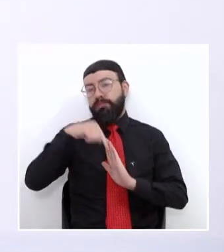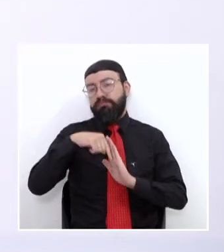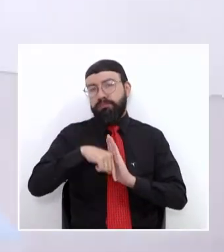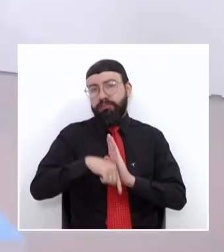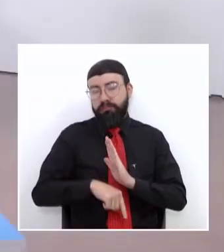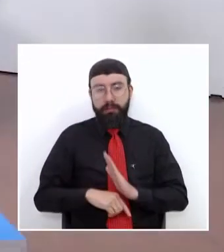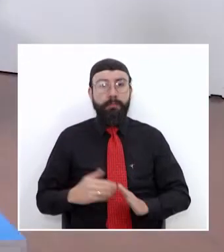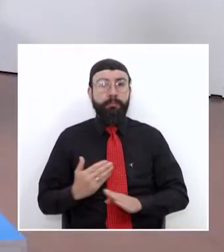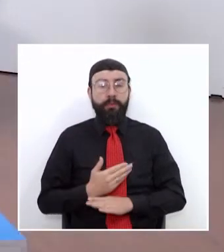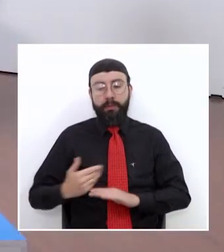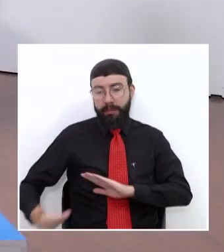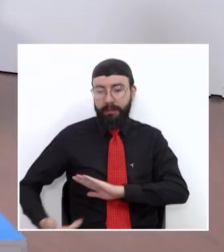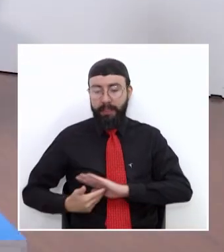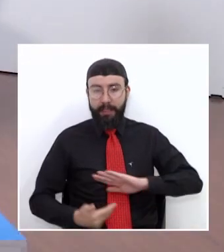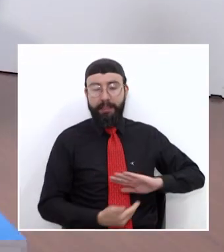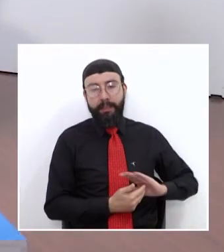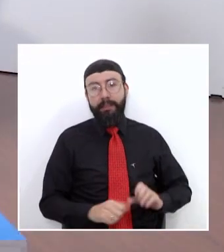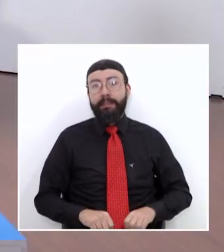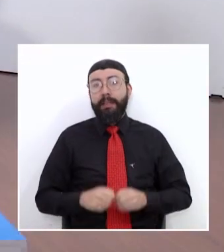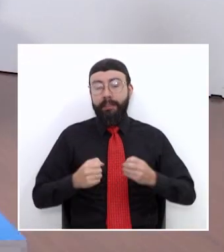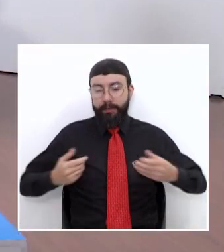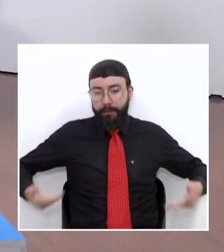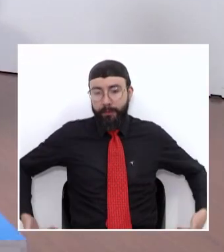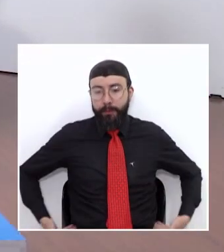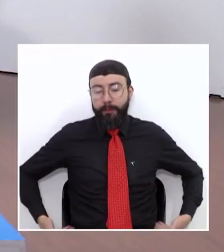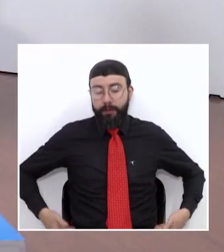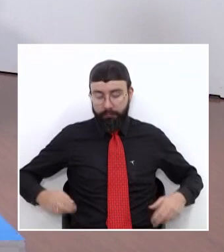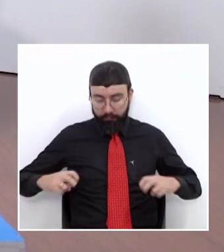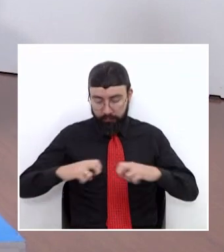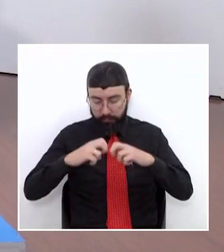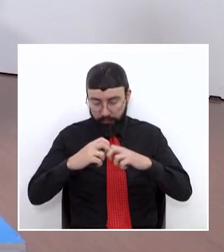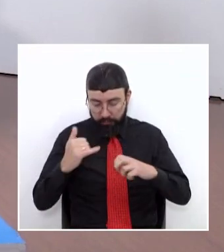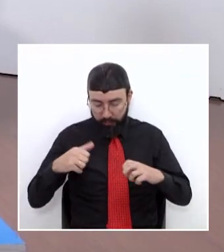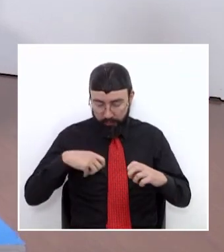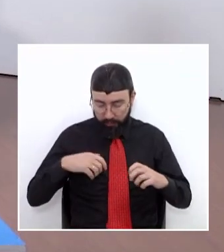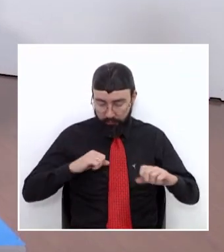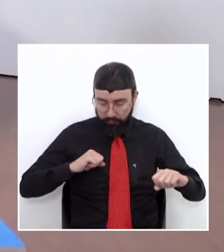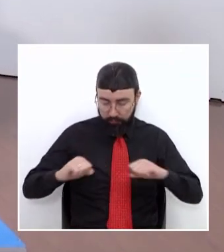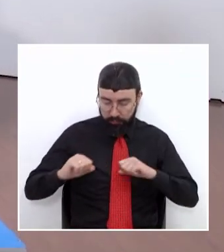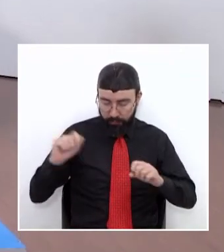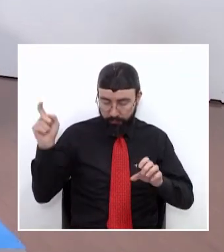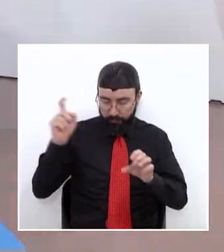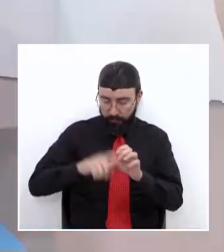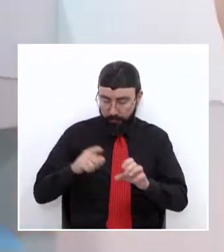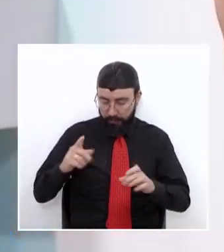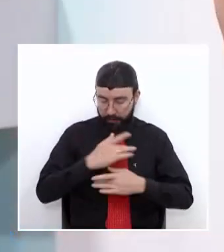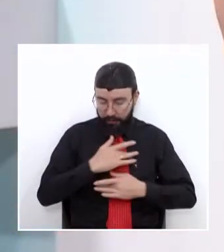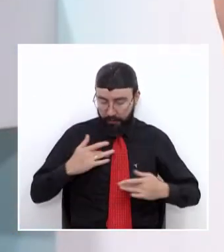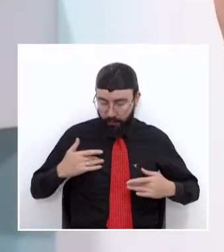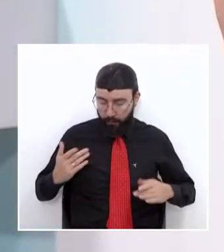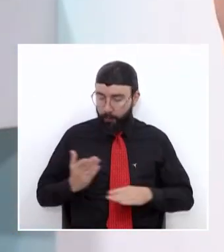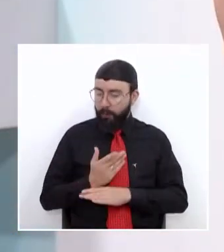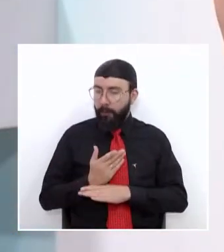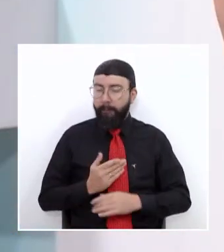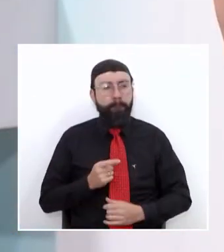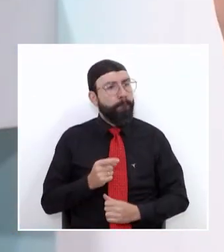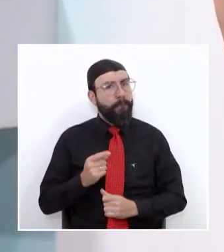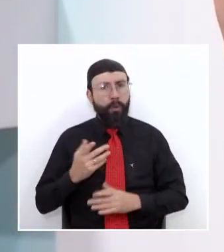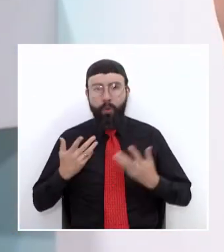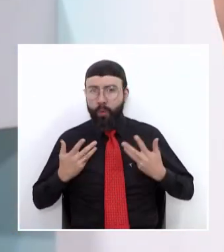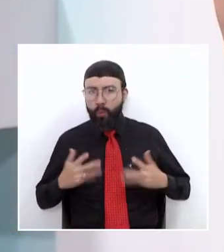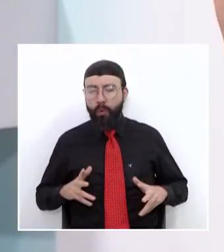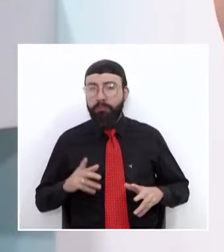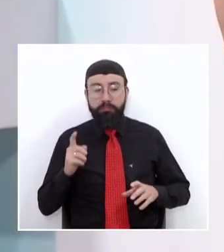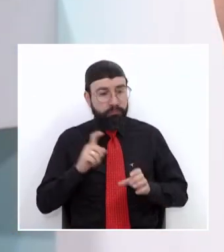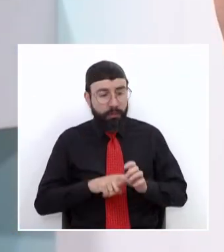un daño a nivel de nuestra parte energética y realmente de nuestra salud. Cualquier manipulación que hacemos en nuestro